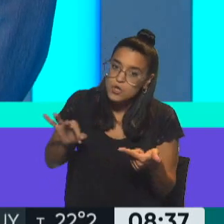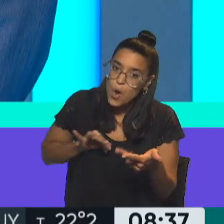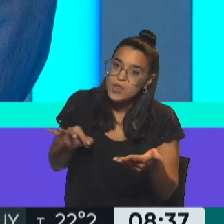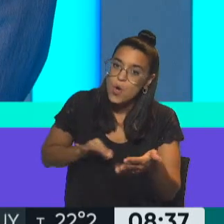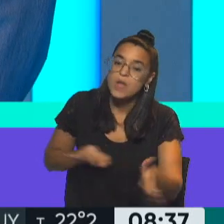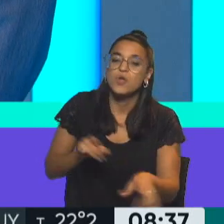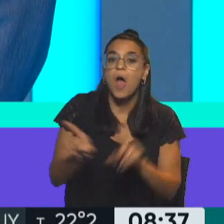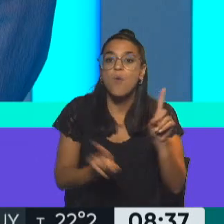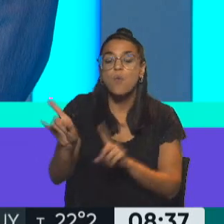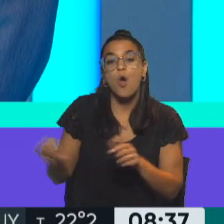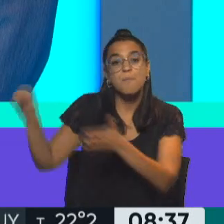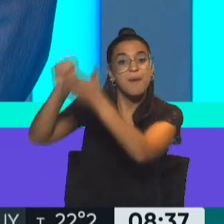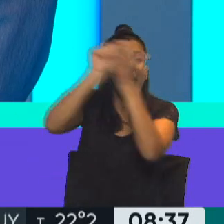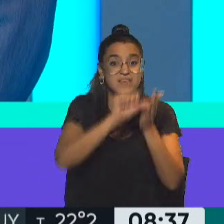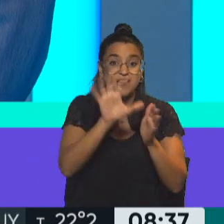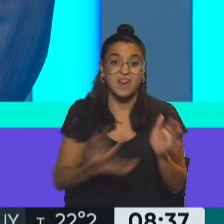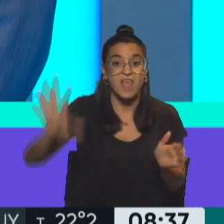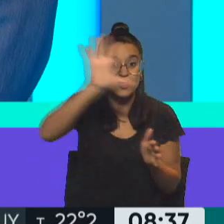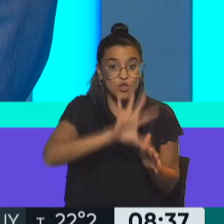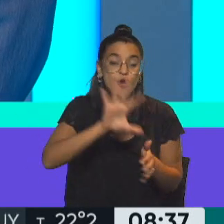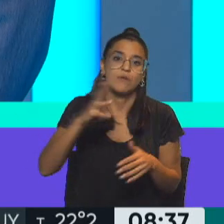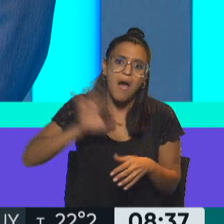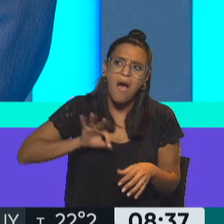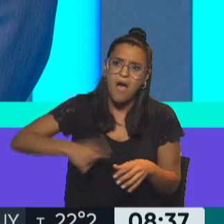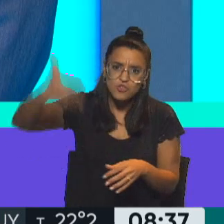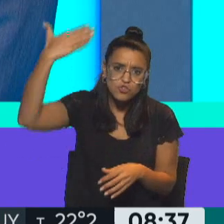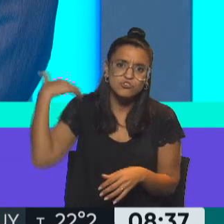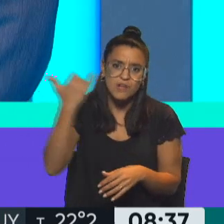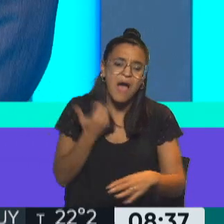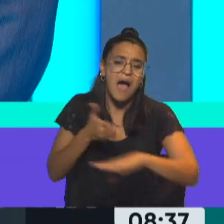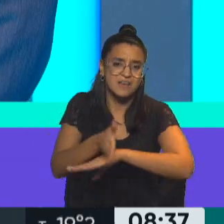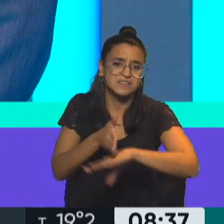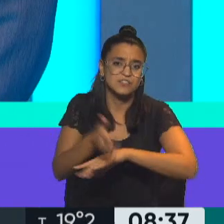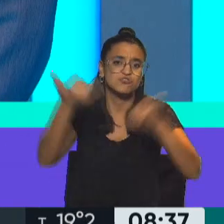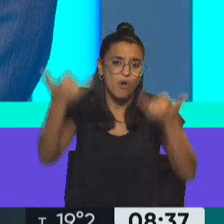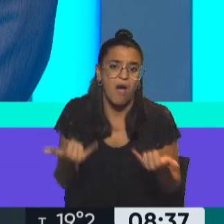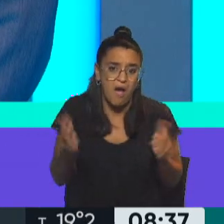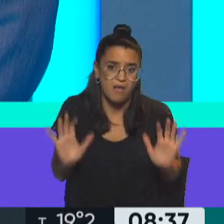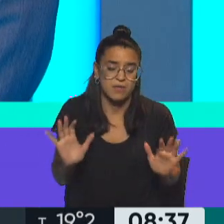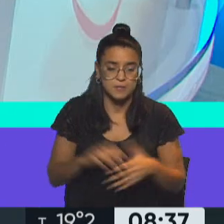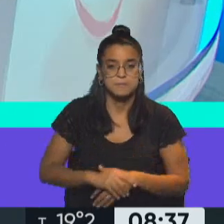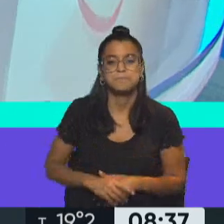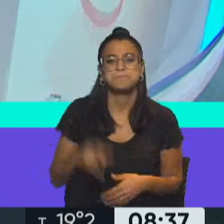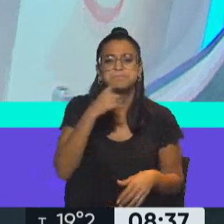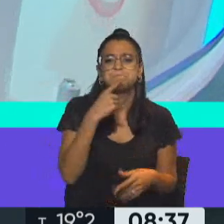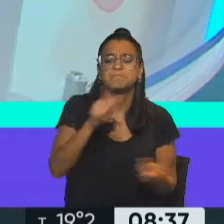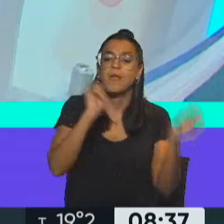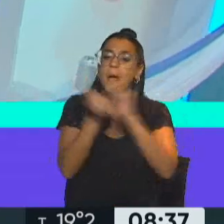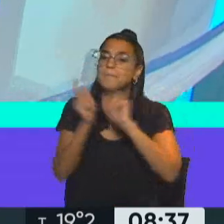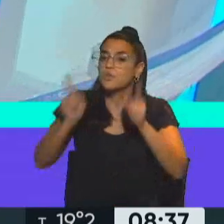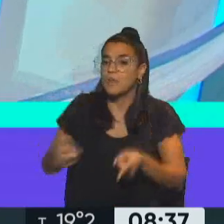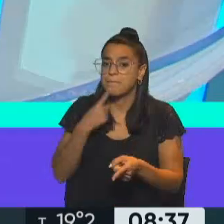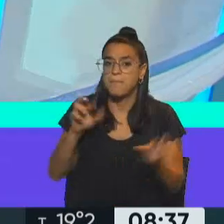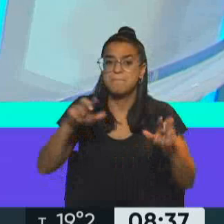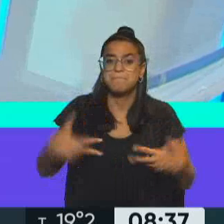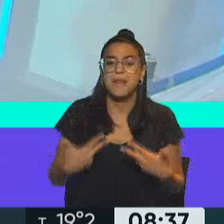este tema en algunos países inclusive de la región hace varios años que ya está el acceso a esta la prueba leandro el cuánto ha cambiado en función de esta